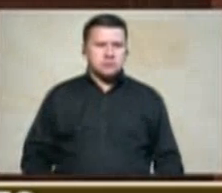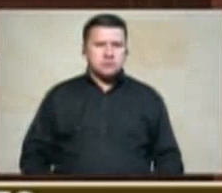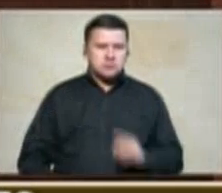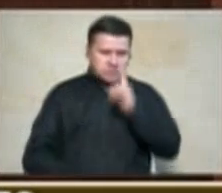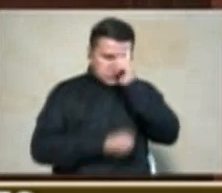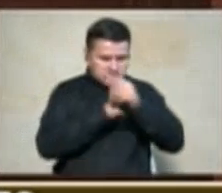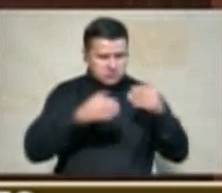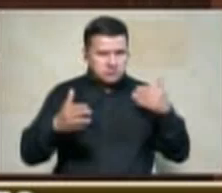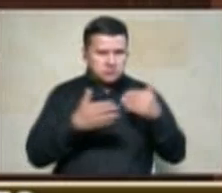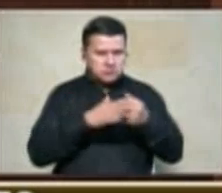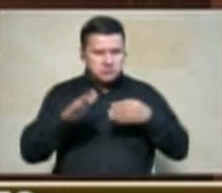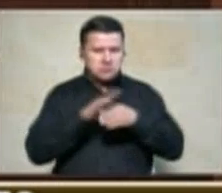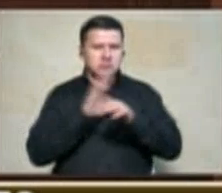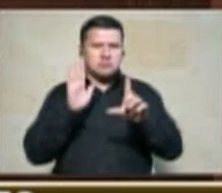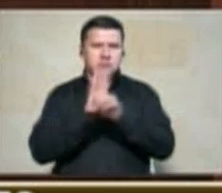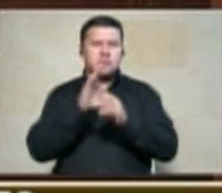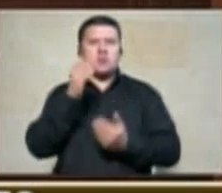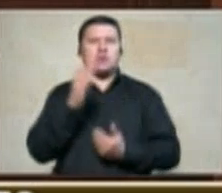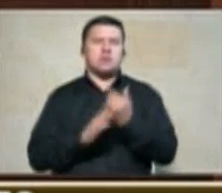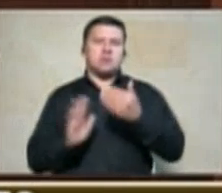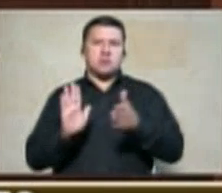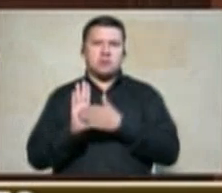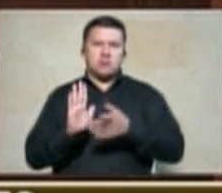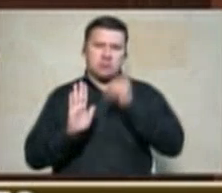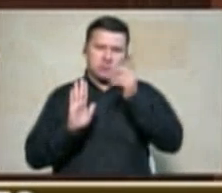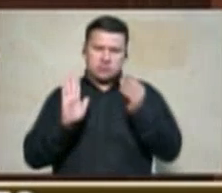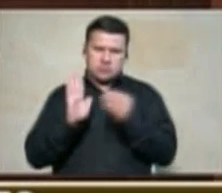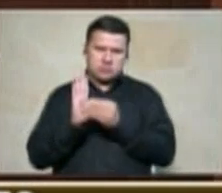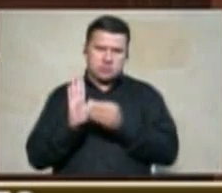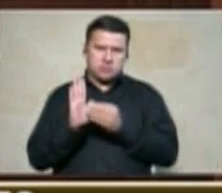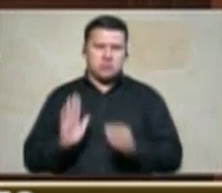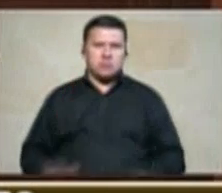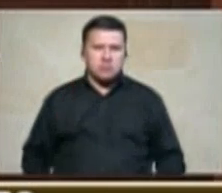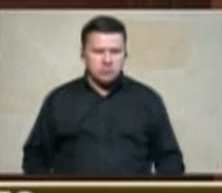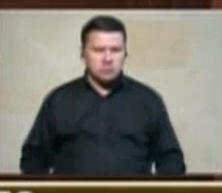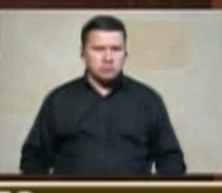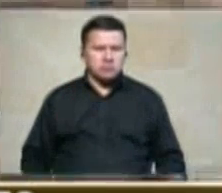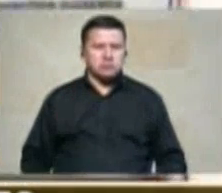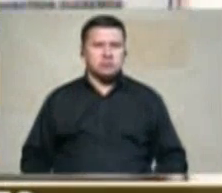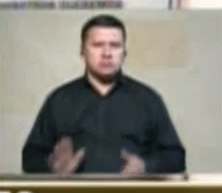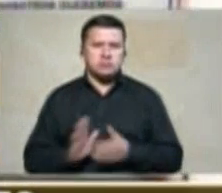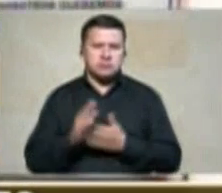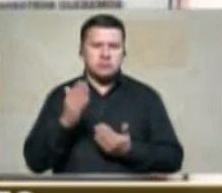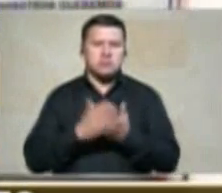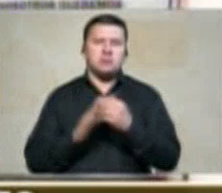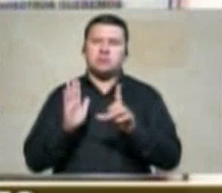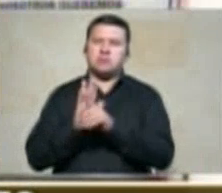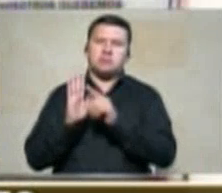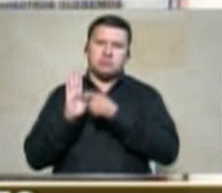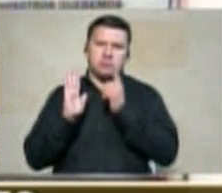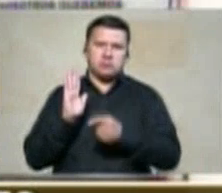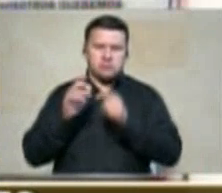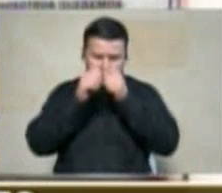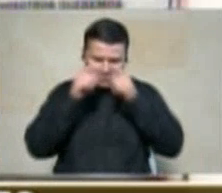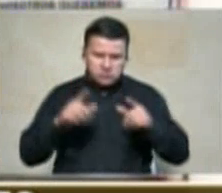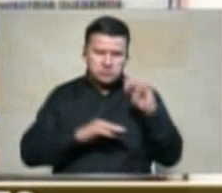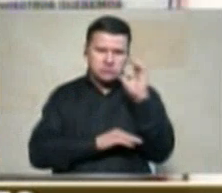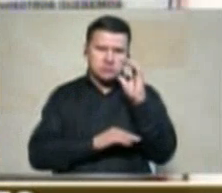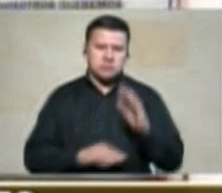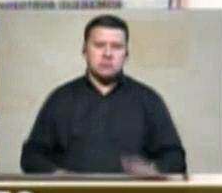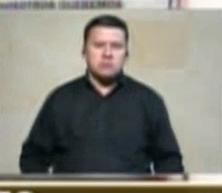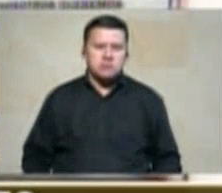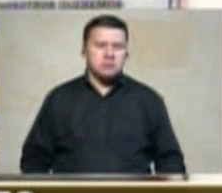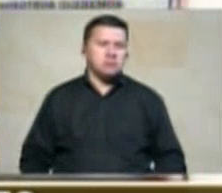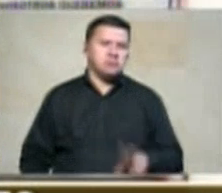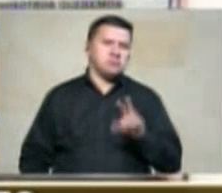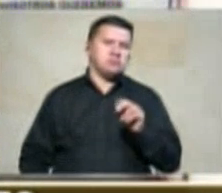año entró a regir la nueva carta política o la carta actual que hoy rige al Estado colombiano.